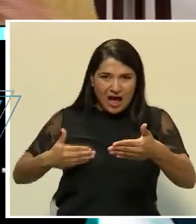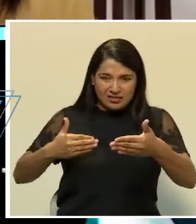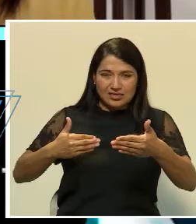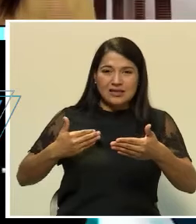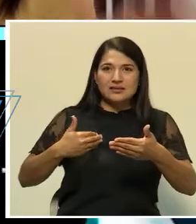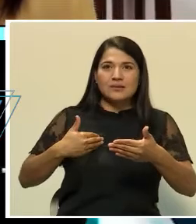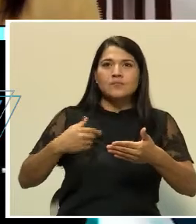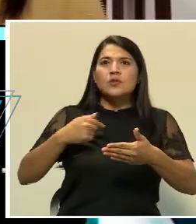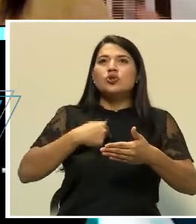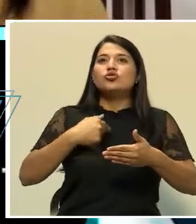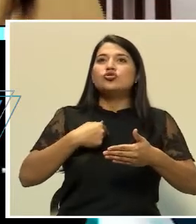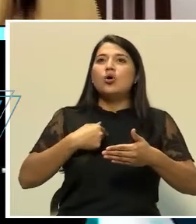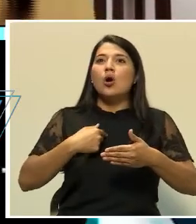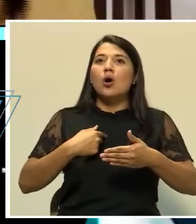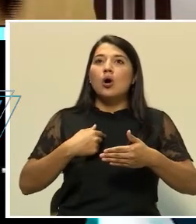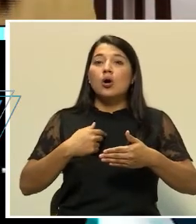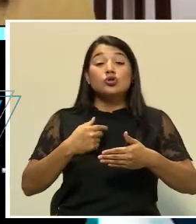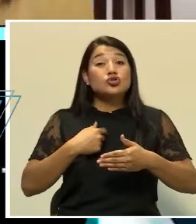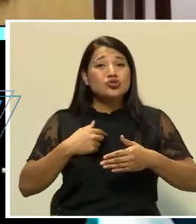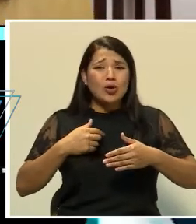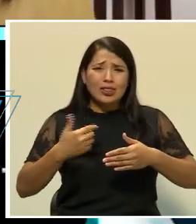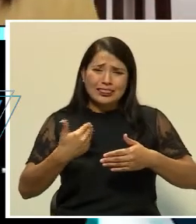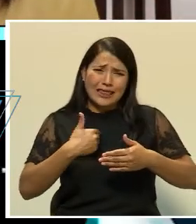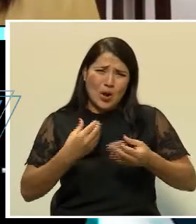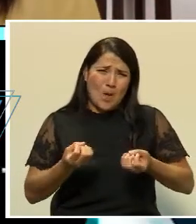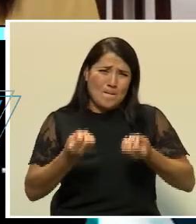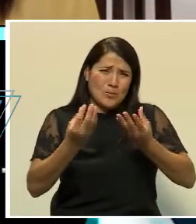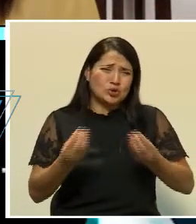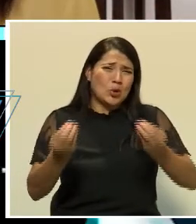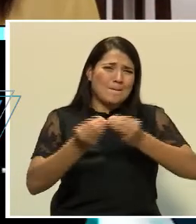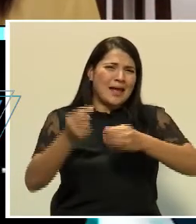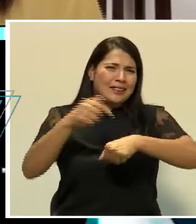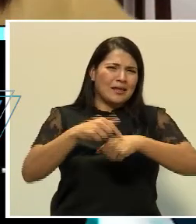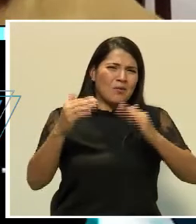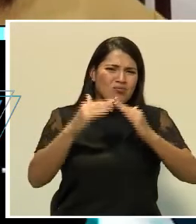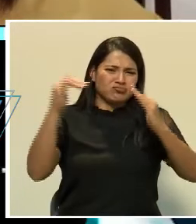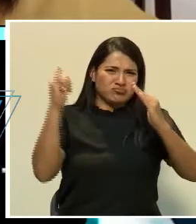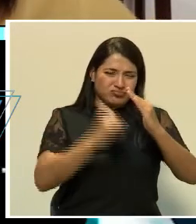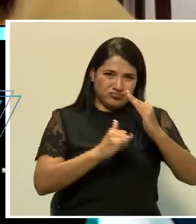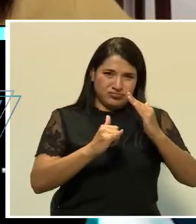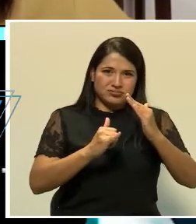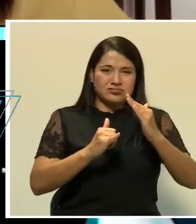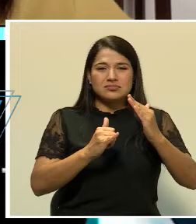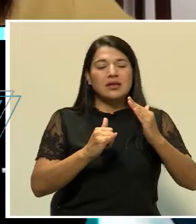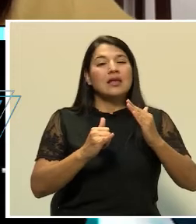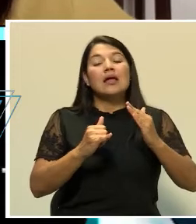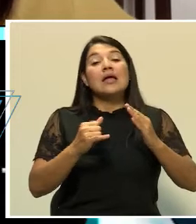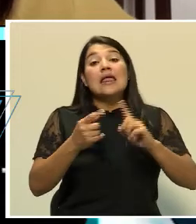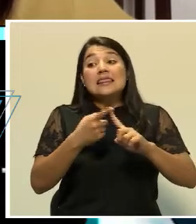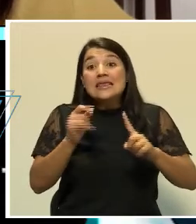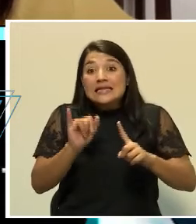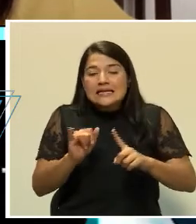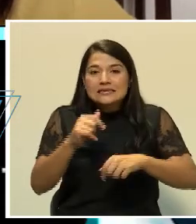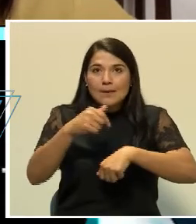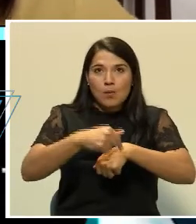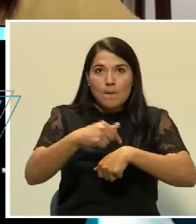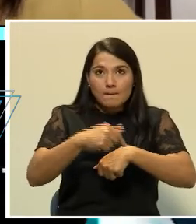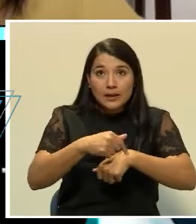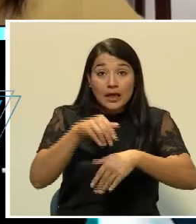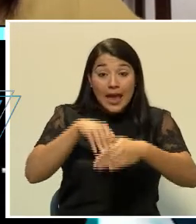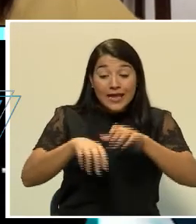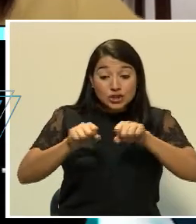que llevo confinada más tiempo que el confinamiento que estableció el país. Y pues, desde ese momento, en